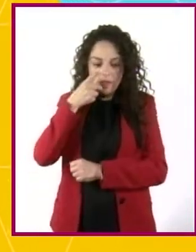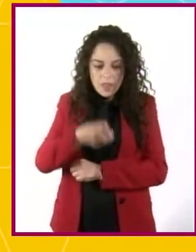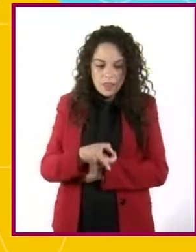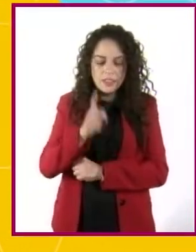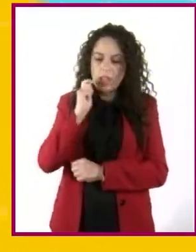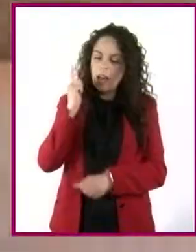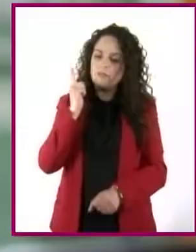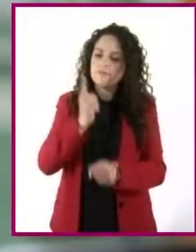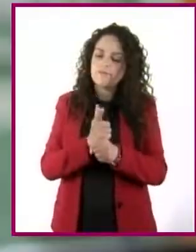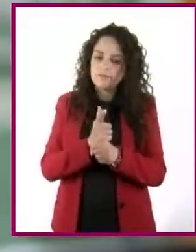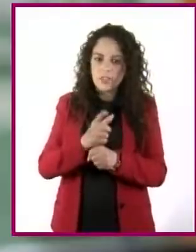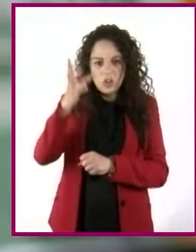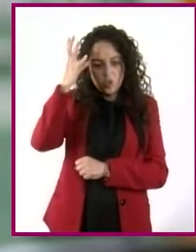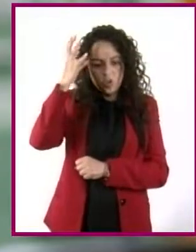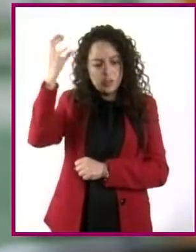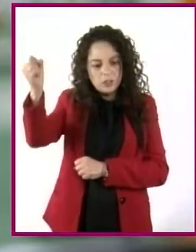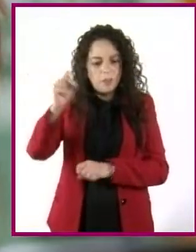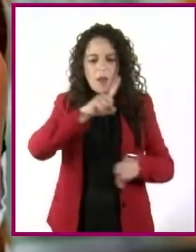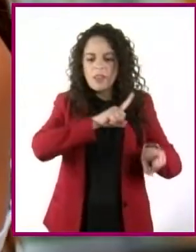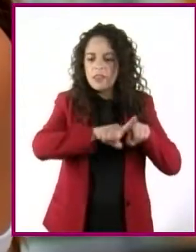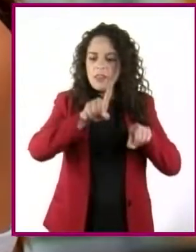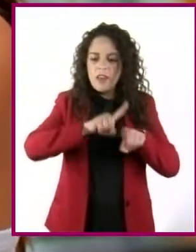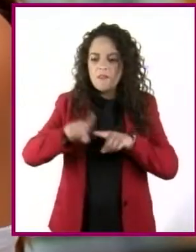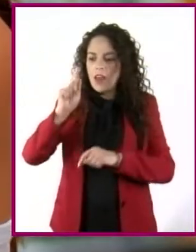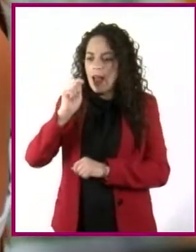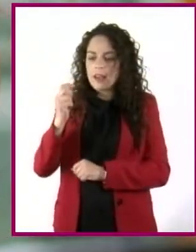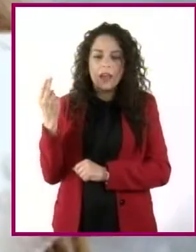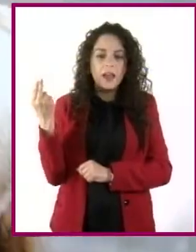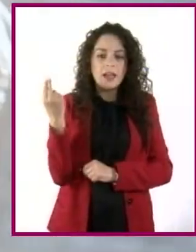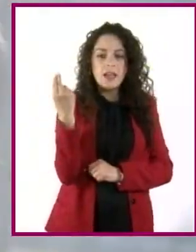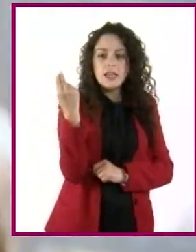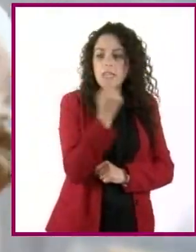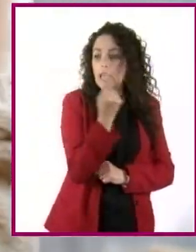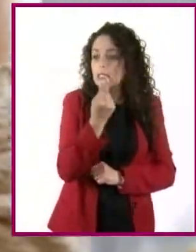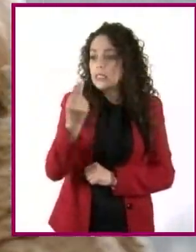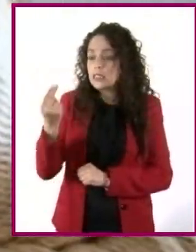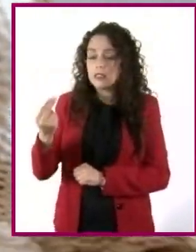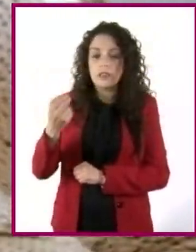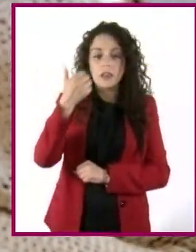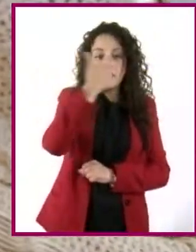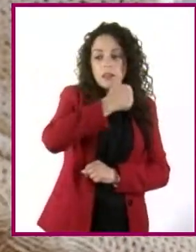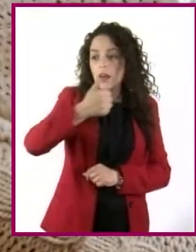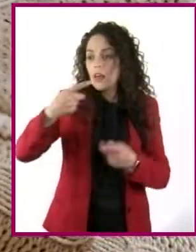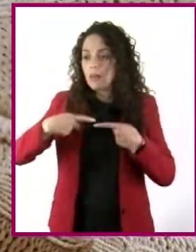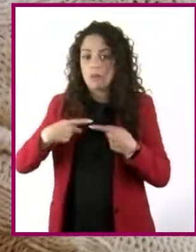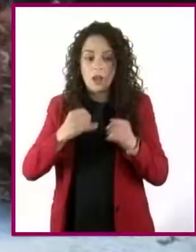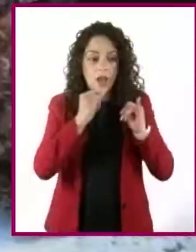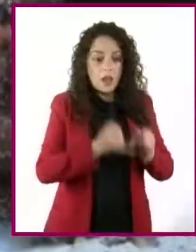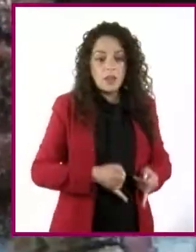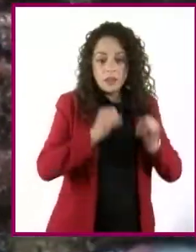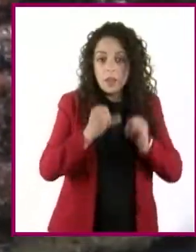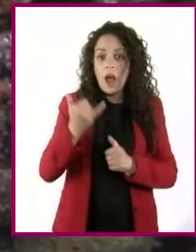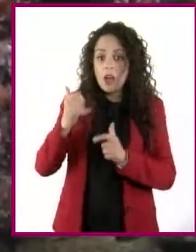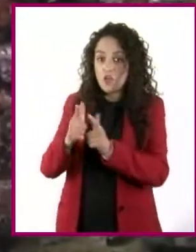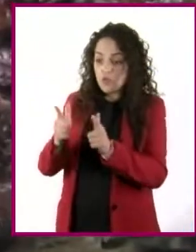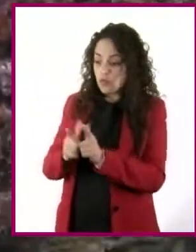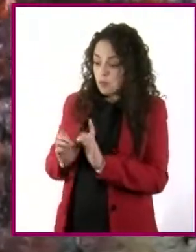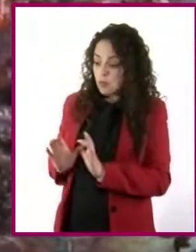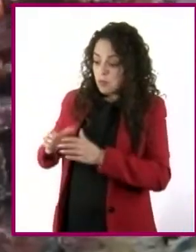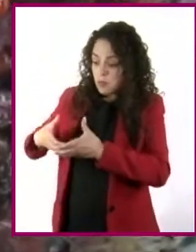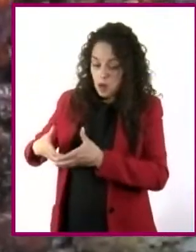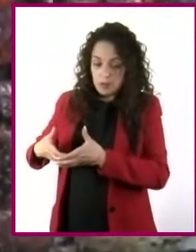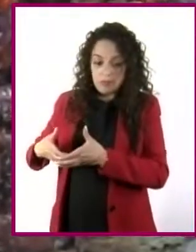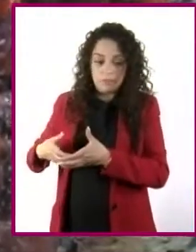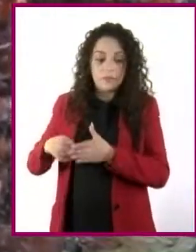como orígenes del concepto diversas necesidades individuales y colectivas de los seres humanos. Entre ellas menciona